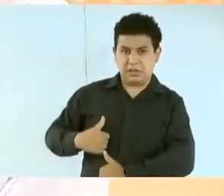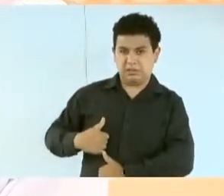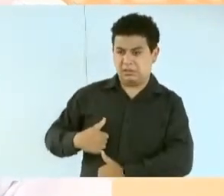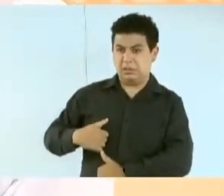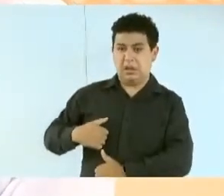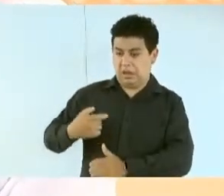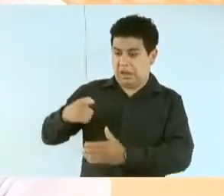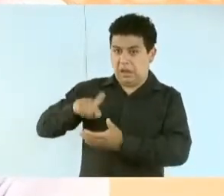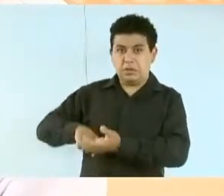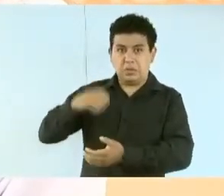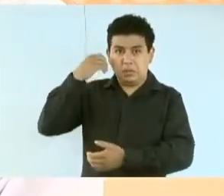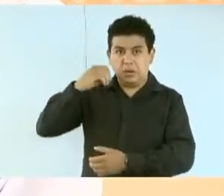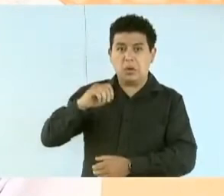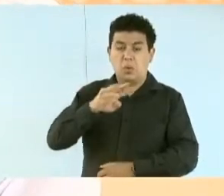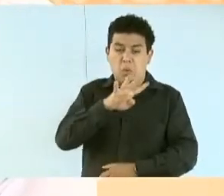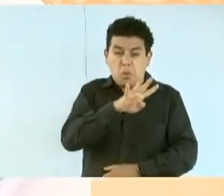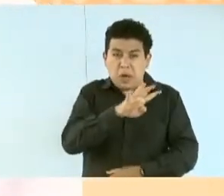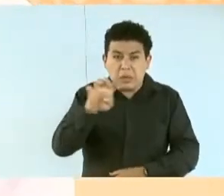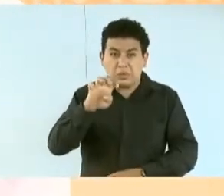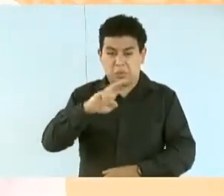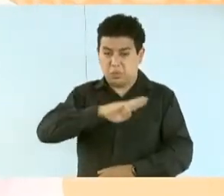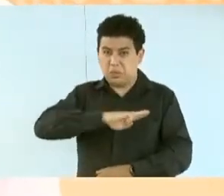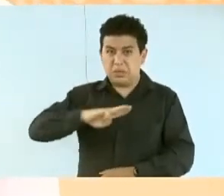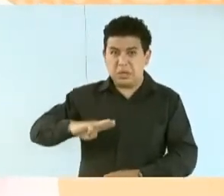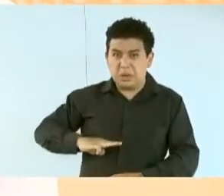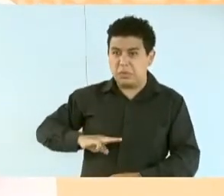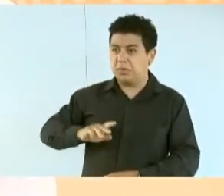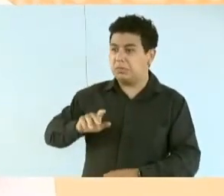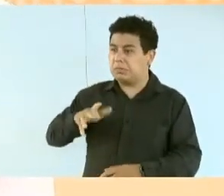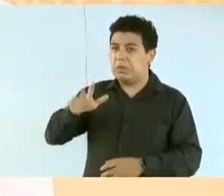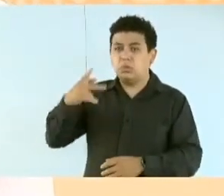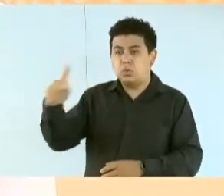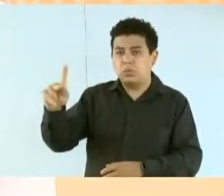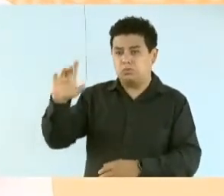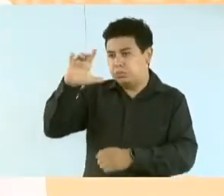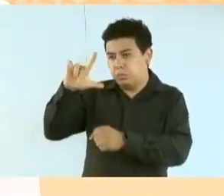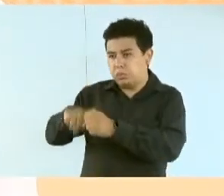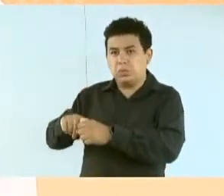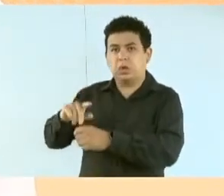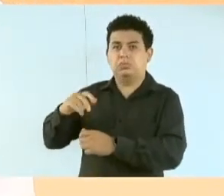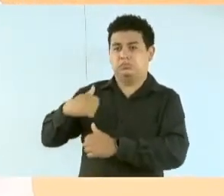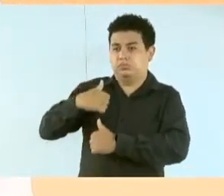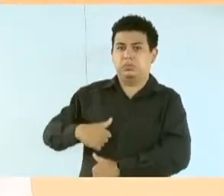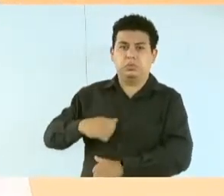de los más de 400 municipios de usos y costumbres, no cobran,